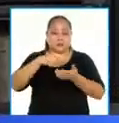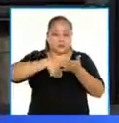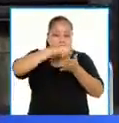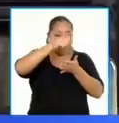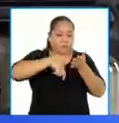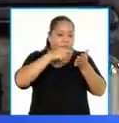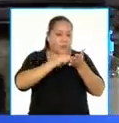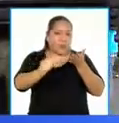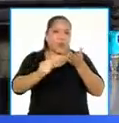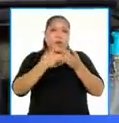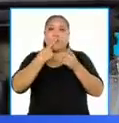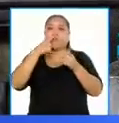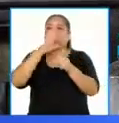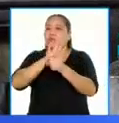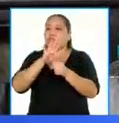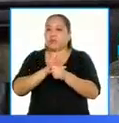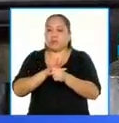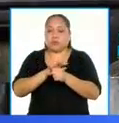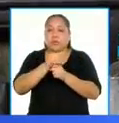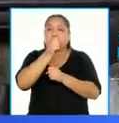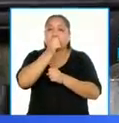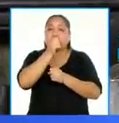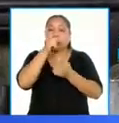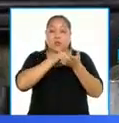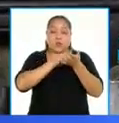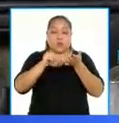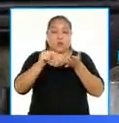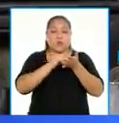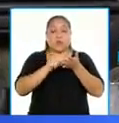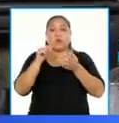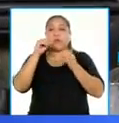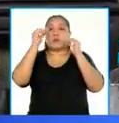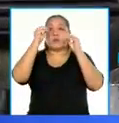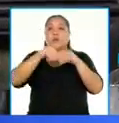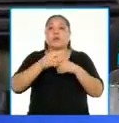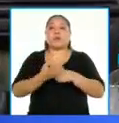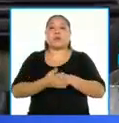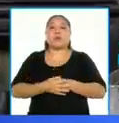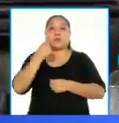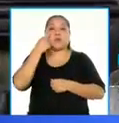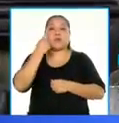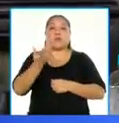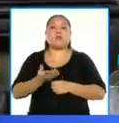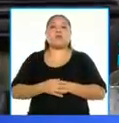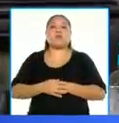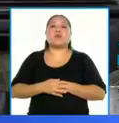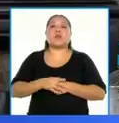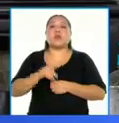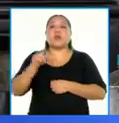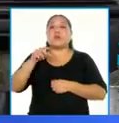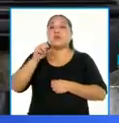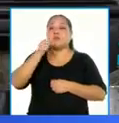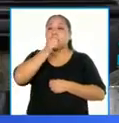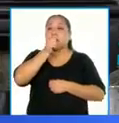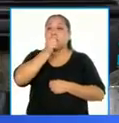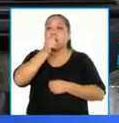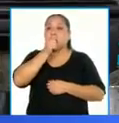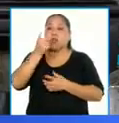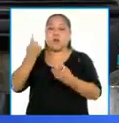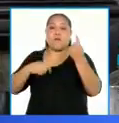de confidencialidad que se enmarca dentro de lo que se conoce como el secreto